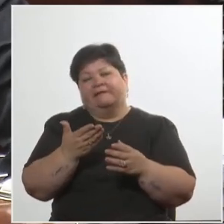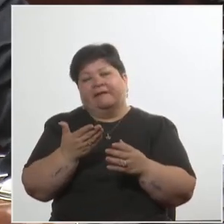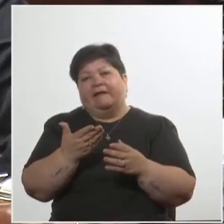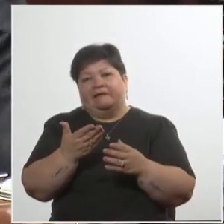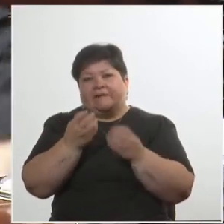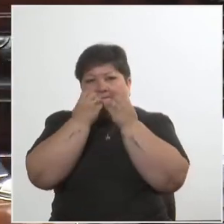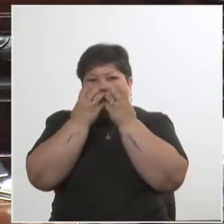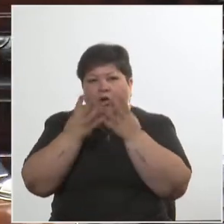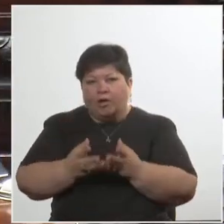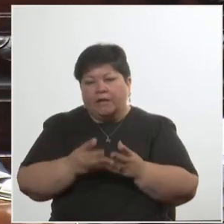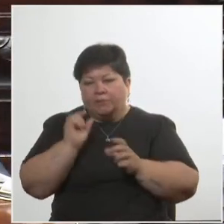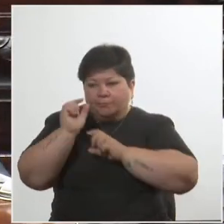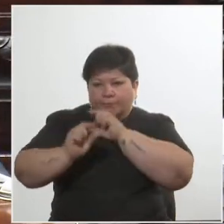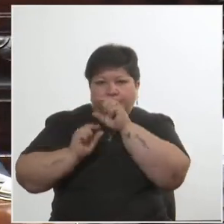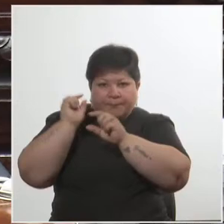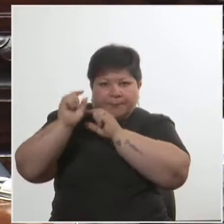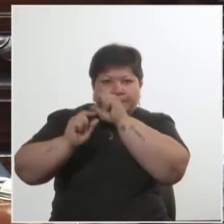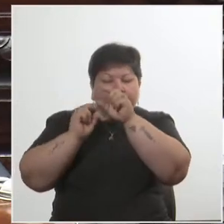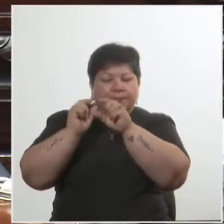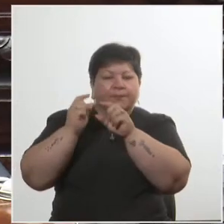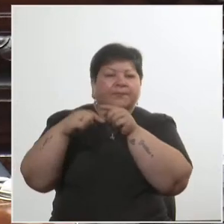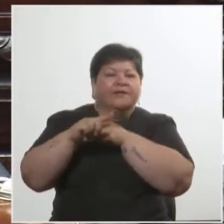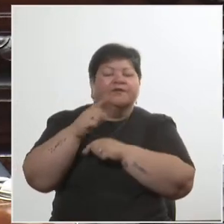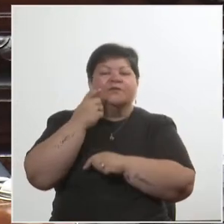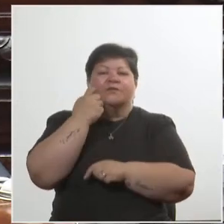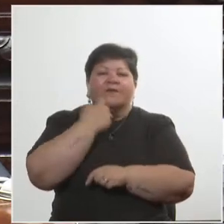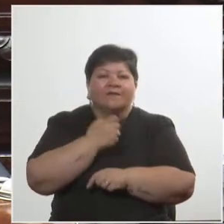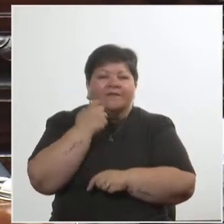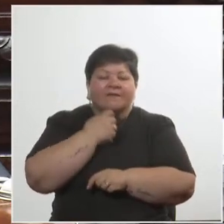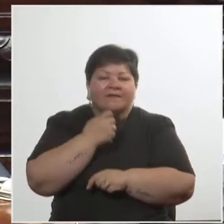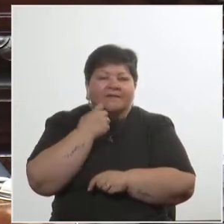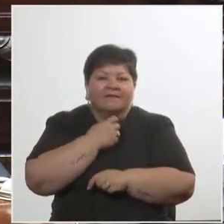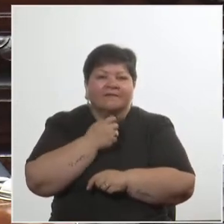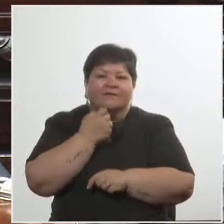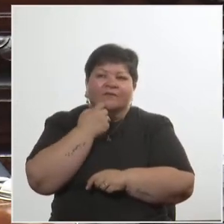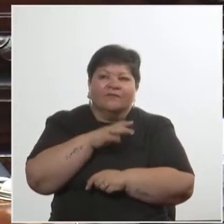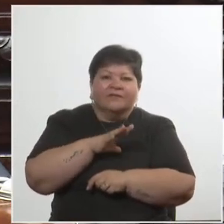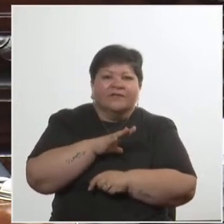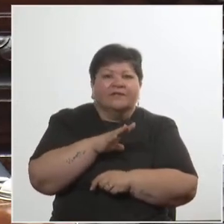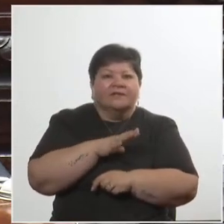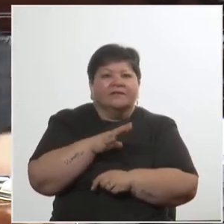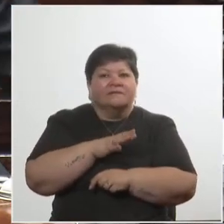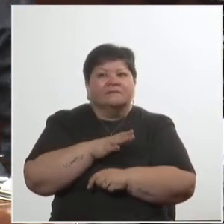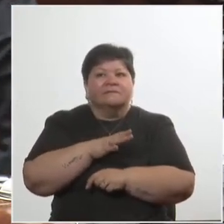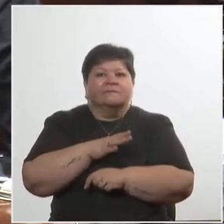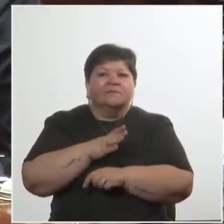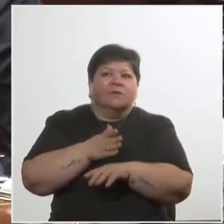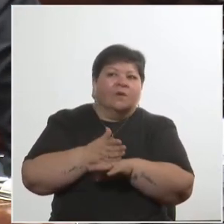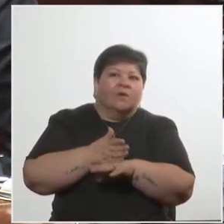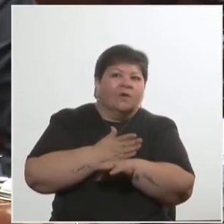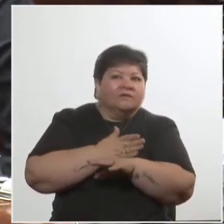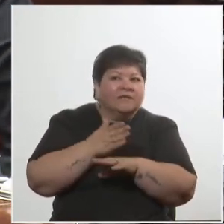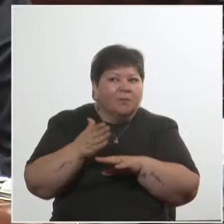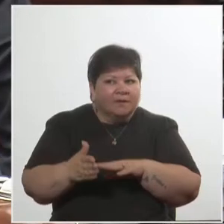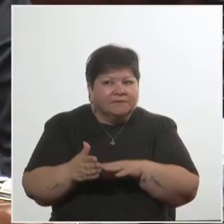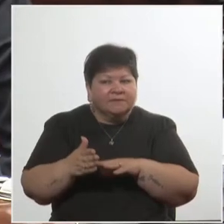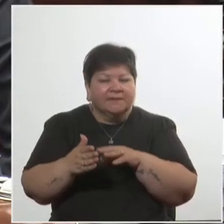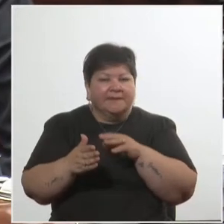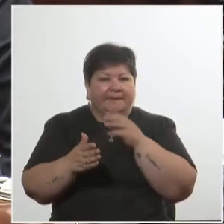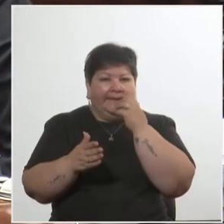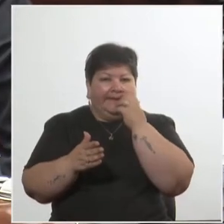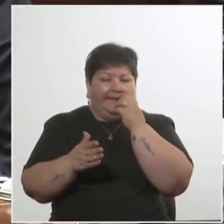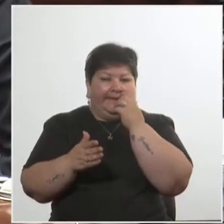recuperación paulatina pero aún persisten las secuelas expresadas como dificultades